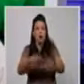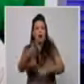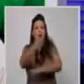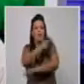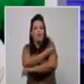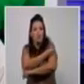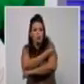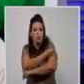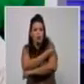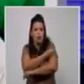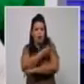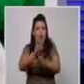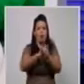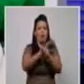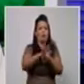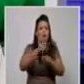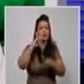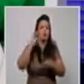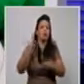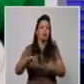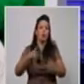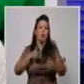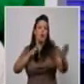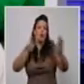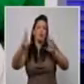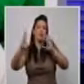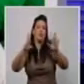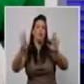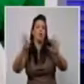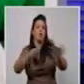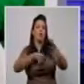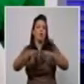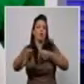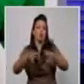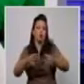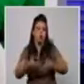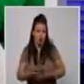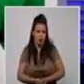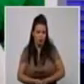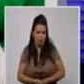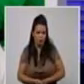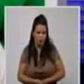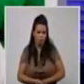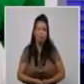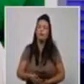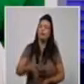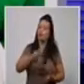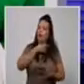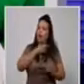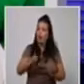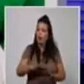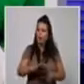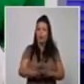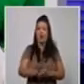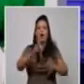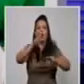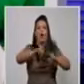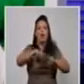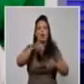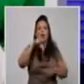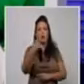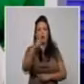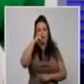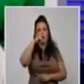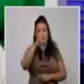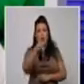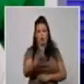mantener. Y de hecho, los otros virus respiratorios, los virus de influenza, para lo cual se vacuna